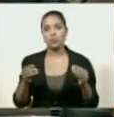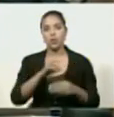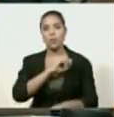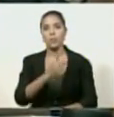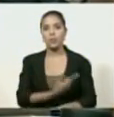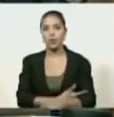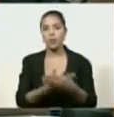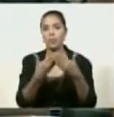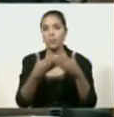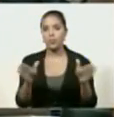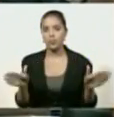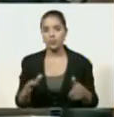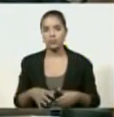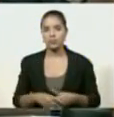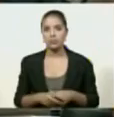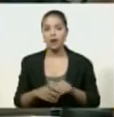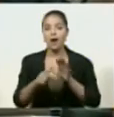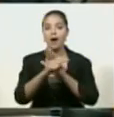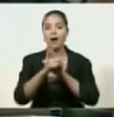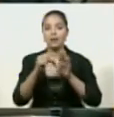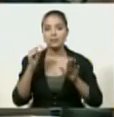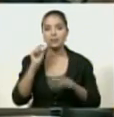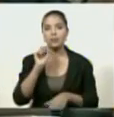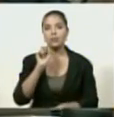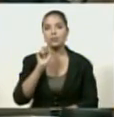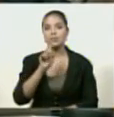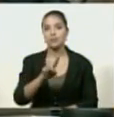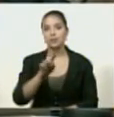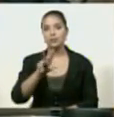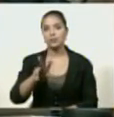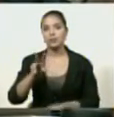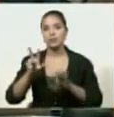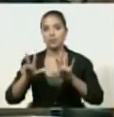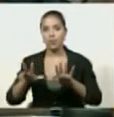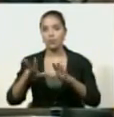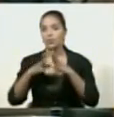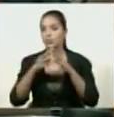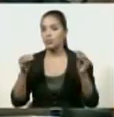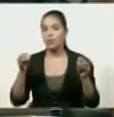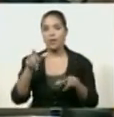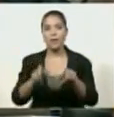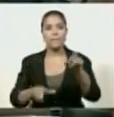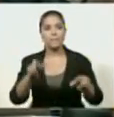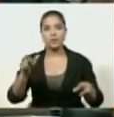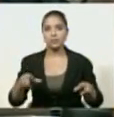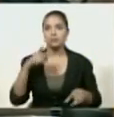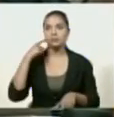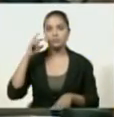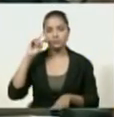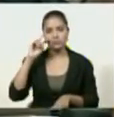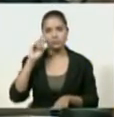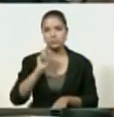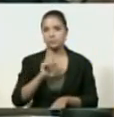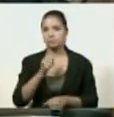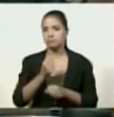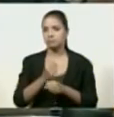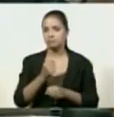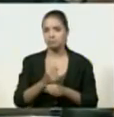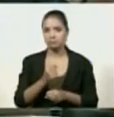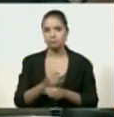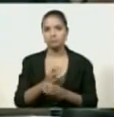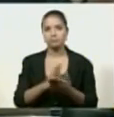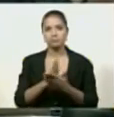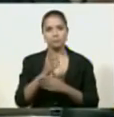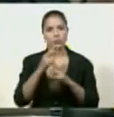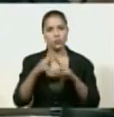público. Artículo 138. Toda autoridad usurpada es ineficaz y sus actos